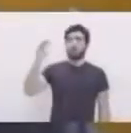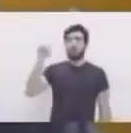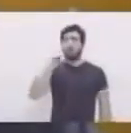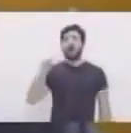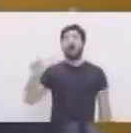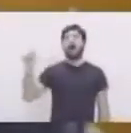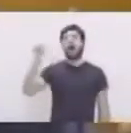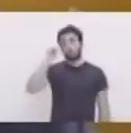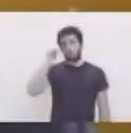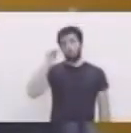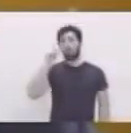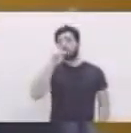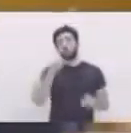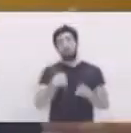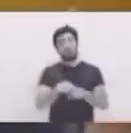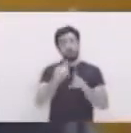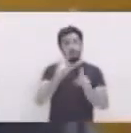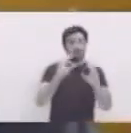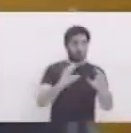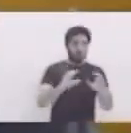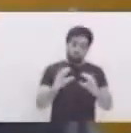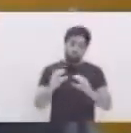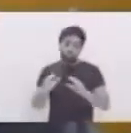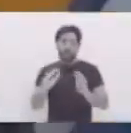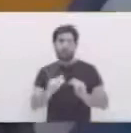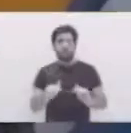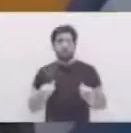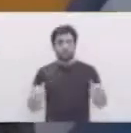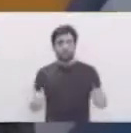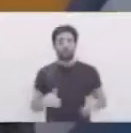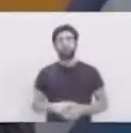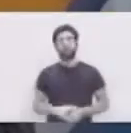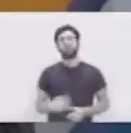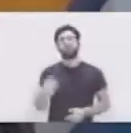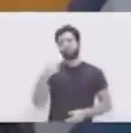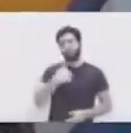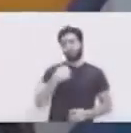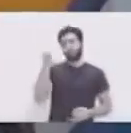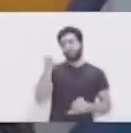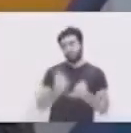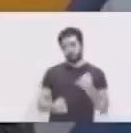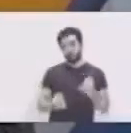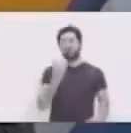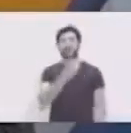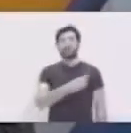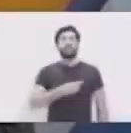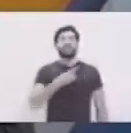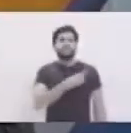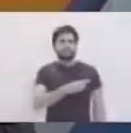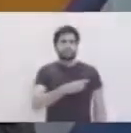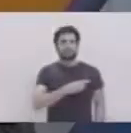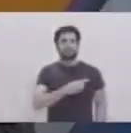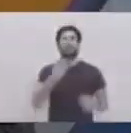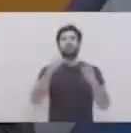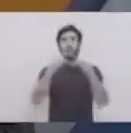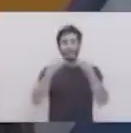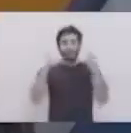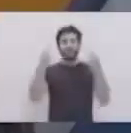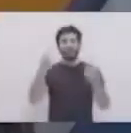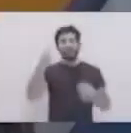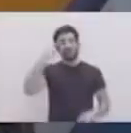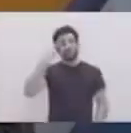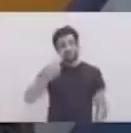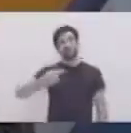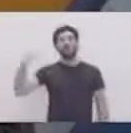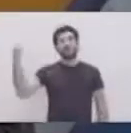responsables que tendrán que también cuidar de otros niños. Así que quisiera concluir deseándoles una vez más que